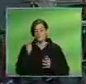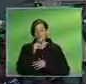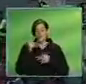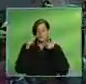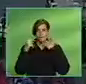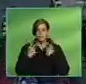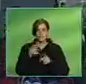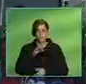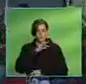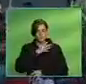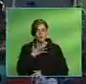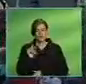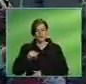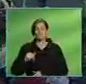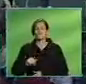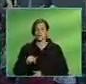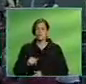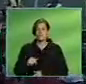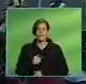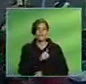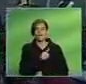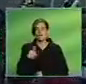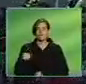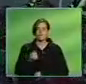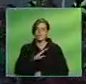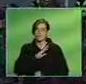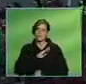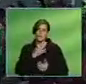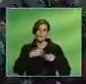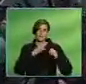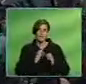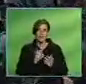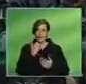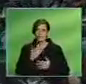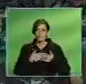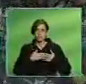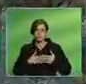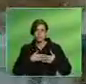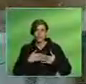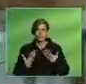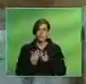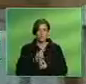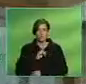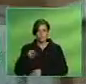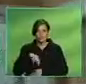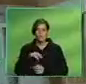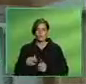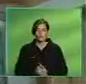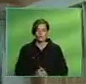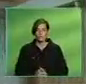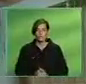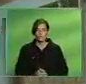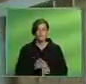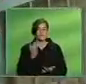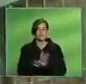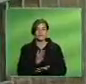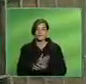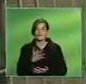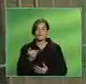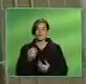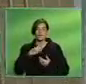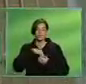pero espiritualmente está aquí en cada uno de nuestros corazones, palpitando con nosotros. Siempre estará